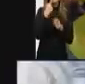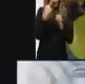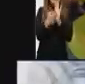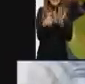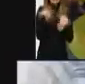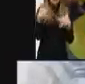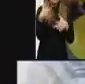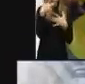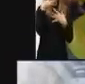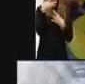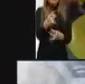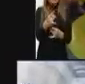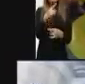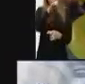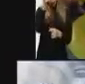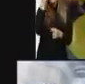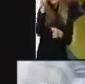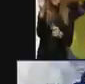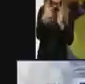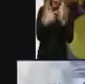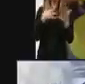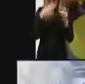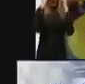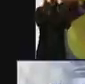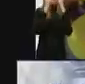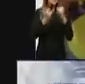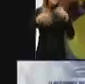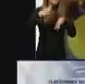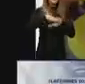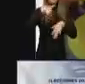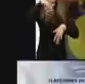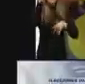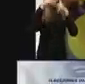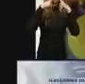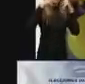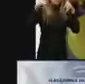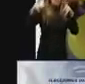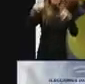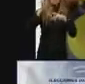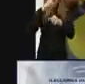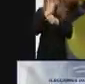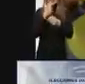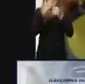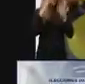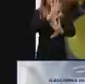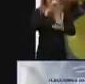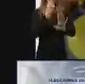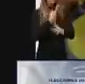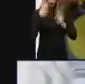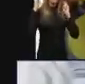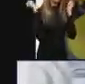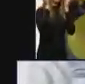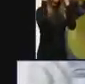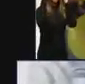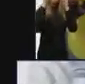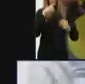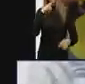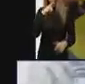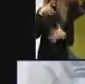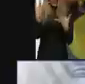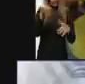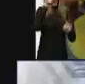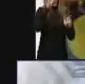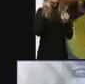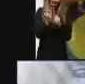impresionante porque es una imagen que se ha hecho más que viral. Los guatemaltecos no solamente lo han festejado en la Plaza del Obelisco, sino también a través